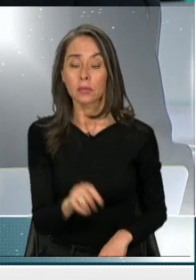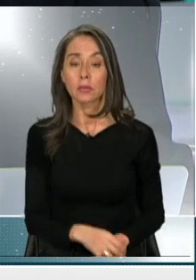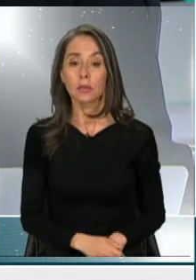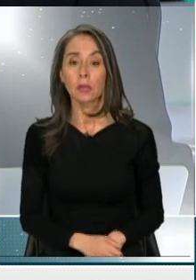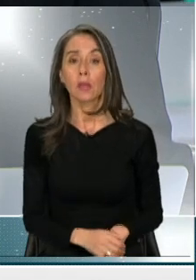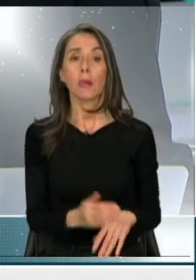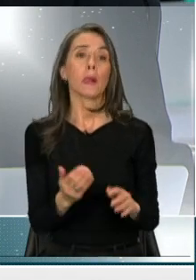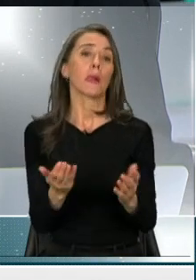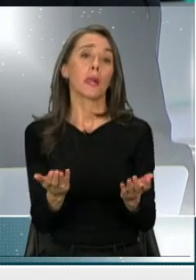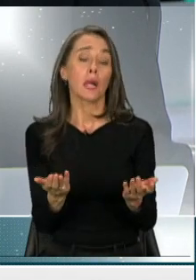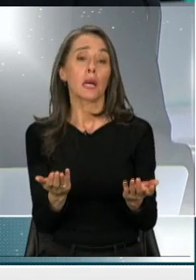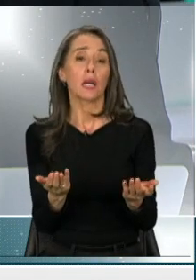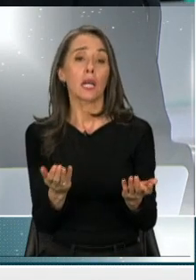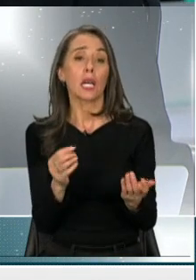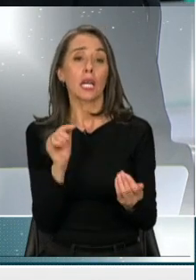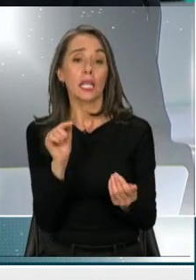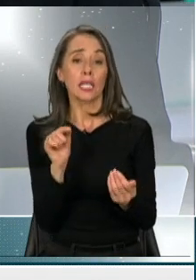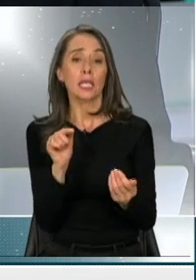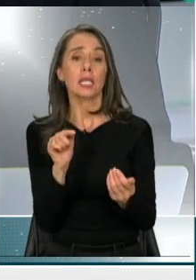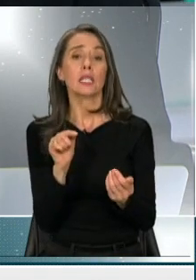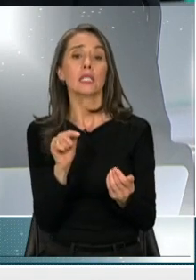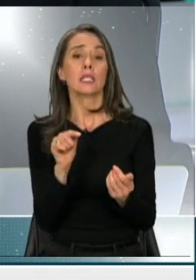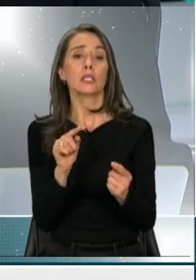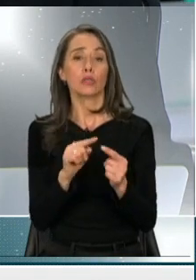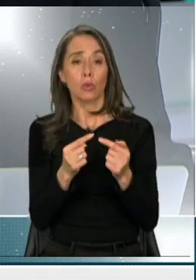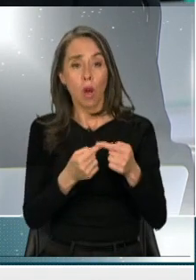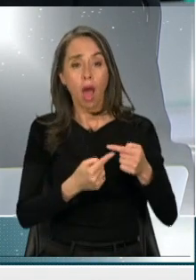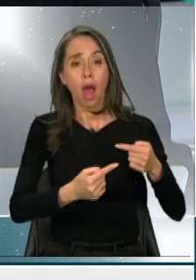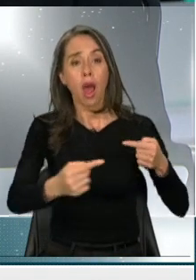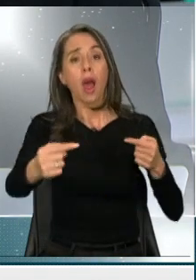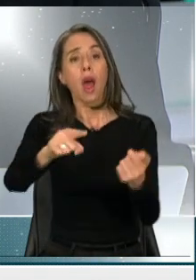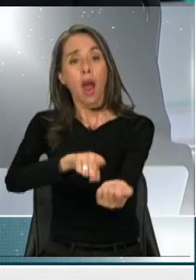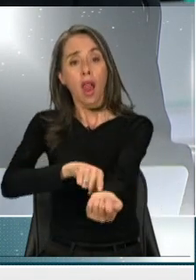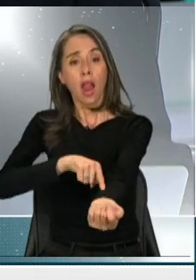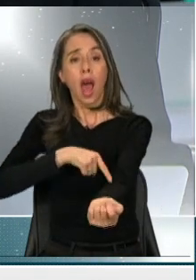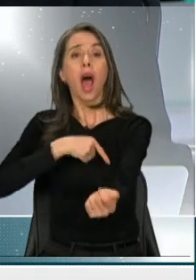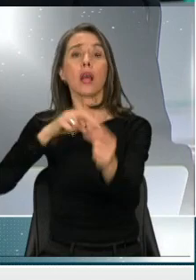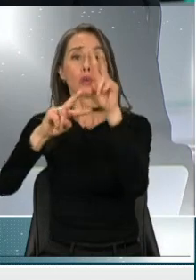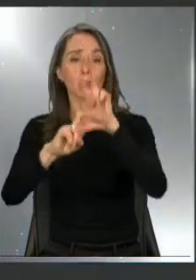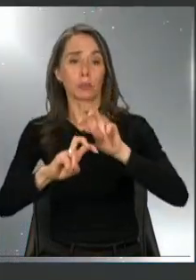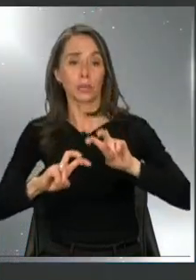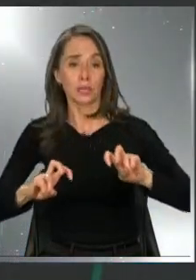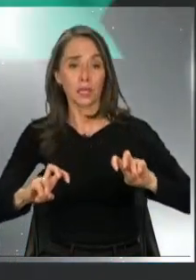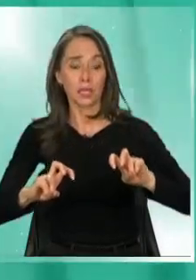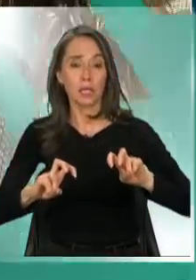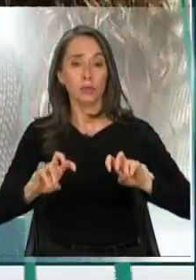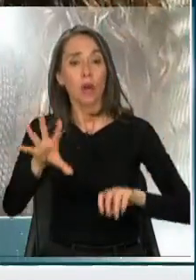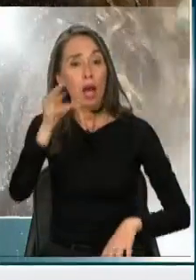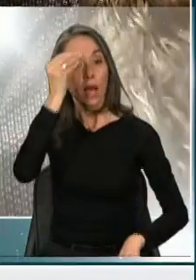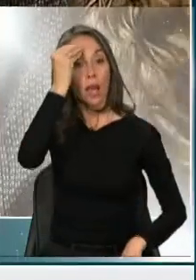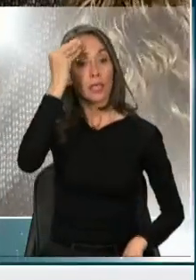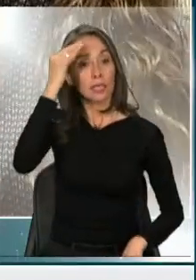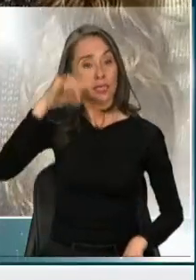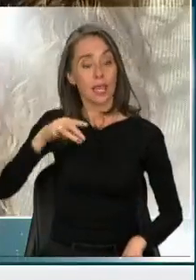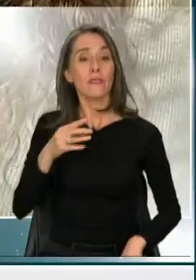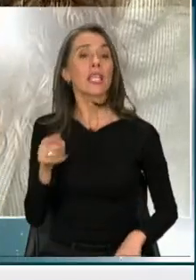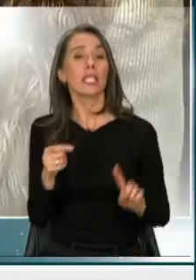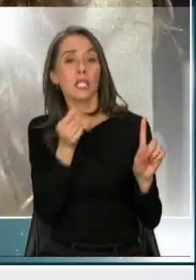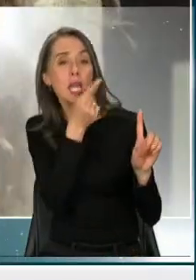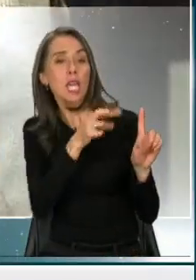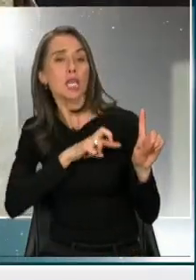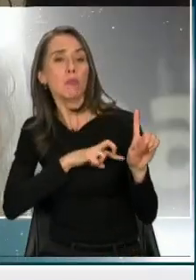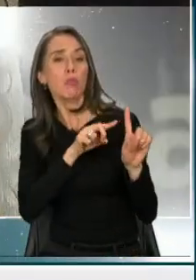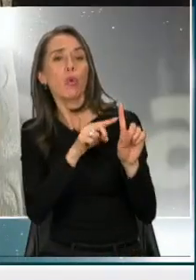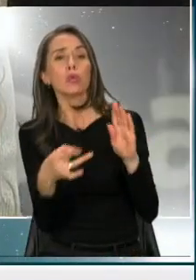bueno es un paso largo que hay que hacer en esta investigación y hay que tener presente además que el delito que se le está imputando